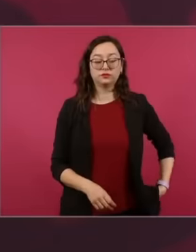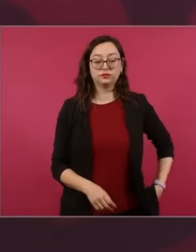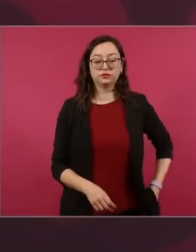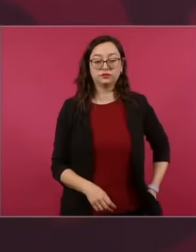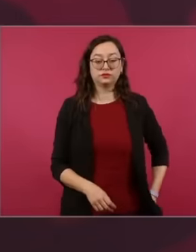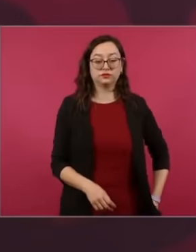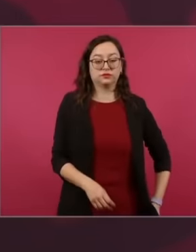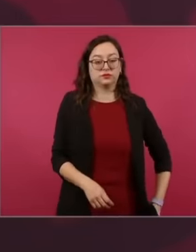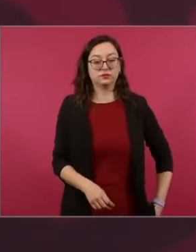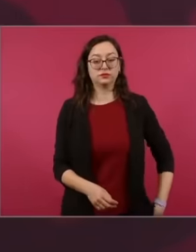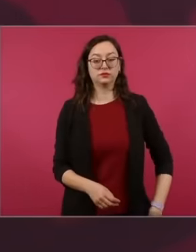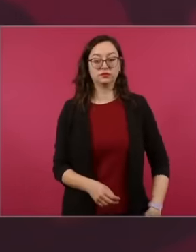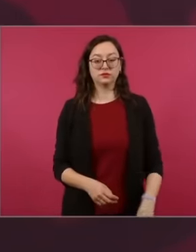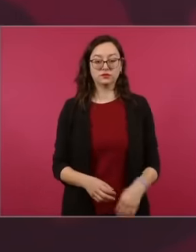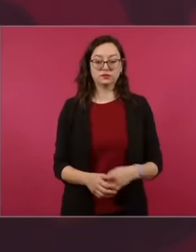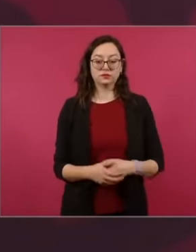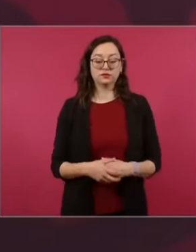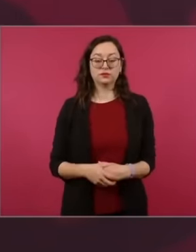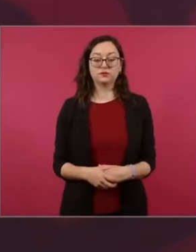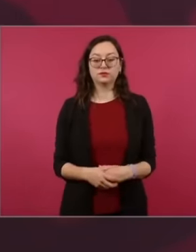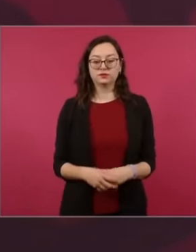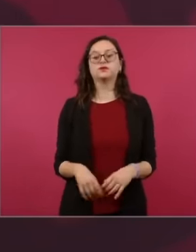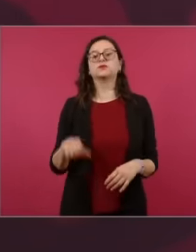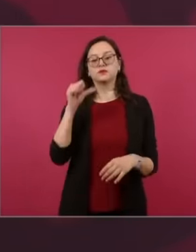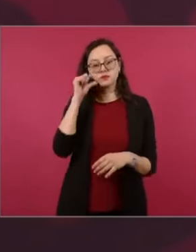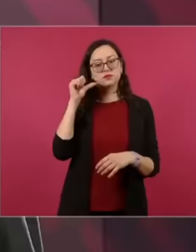hablamos ayer, la felicité,